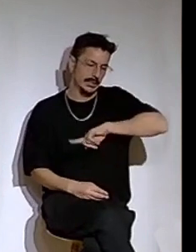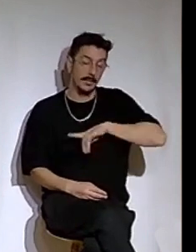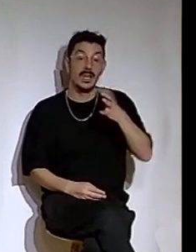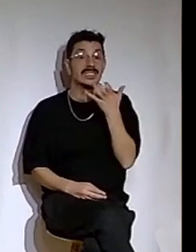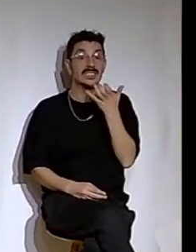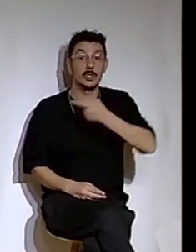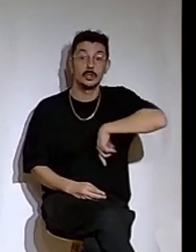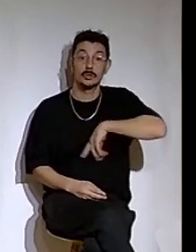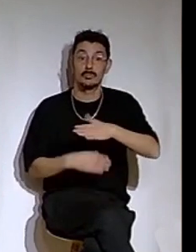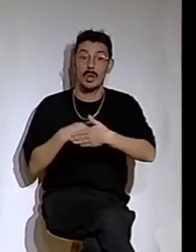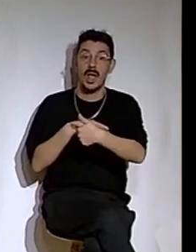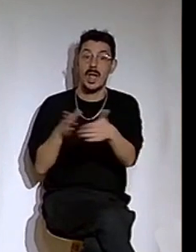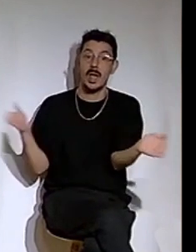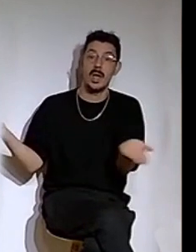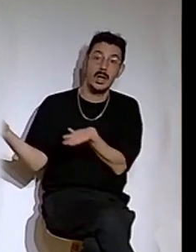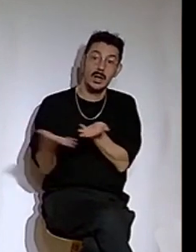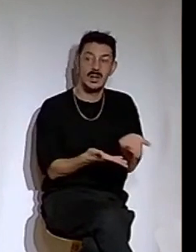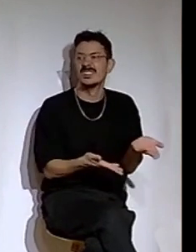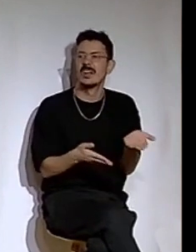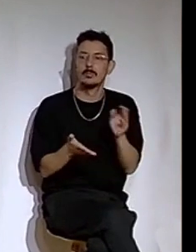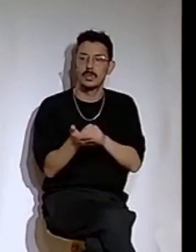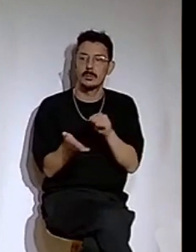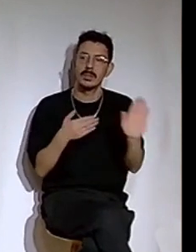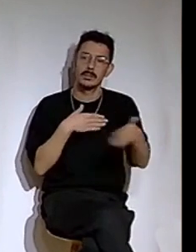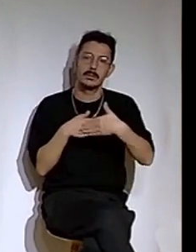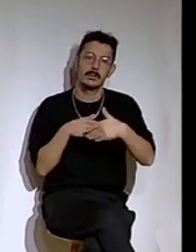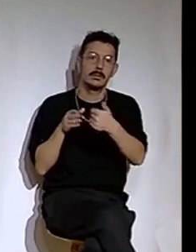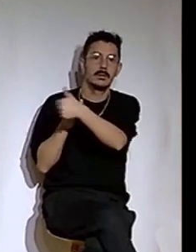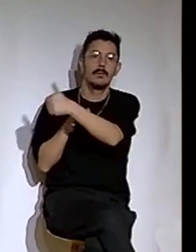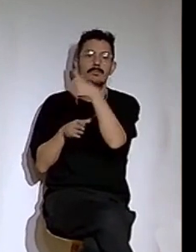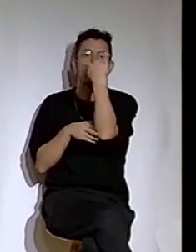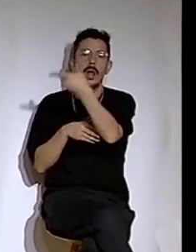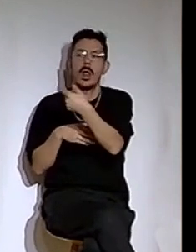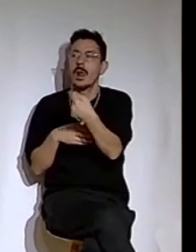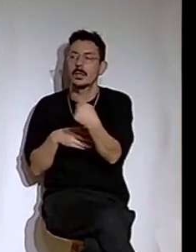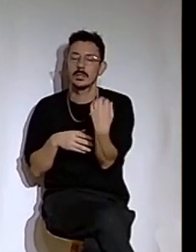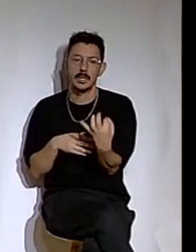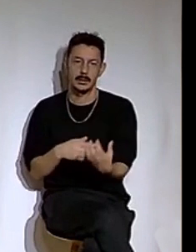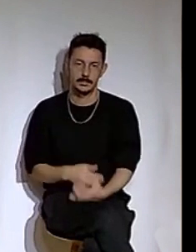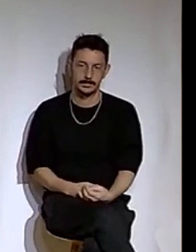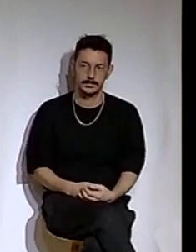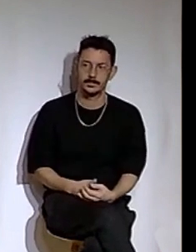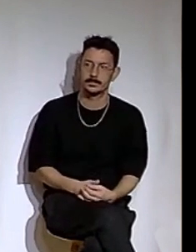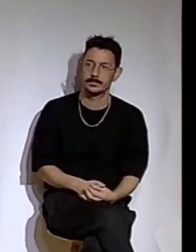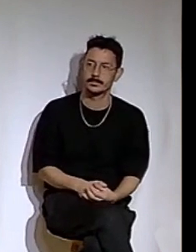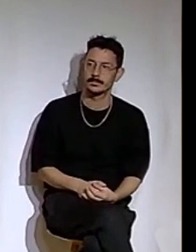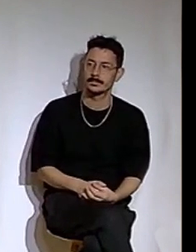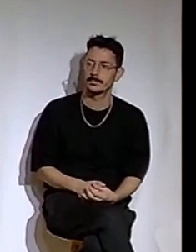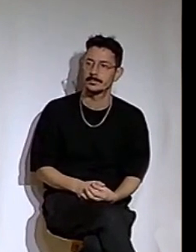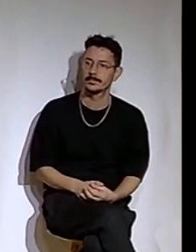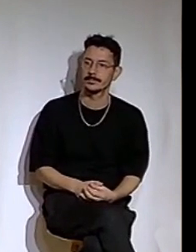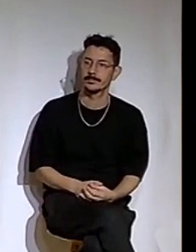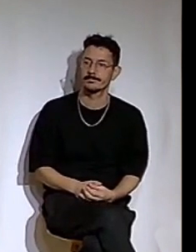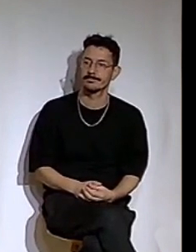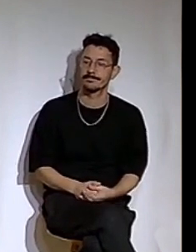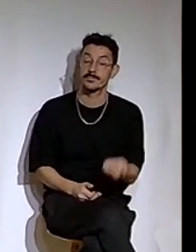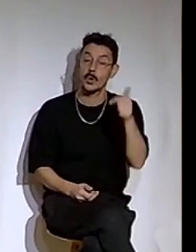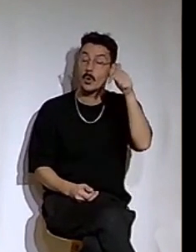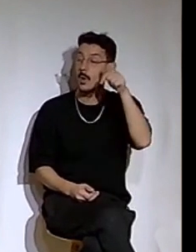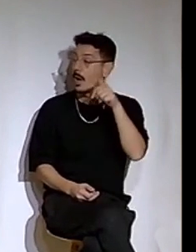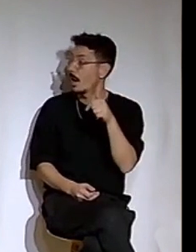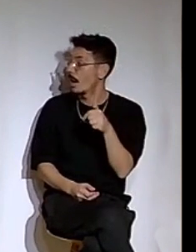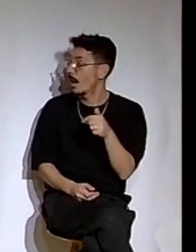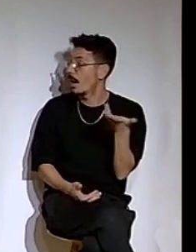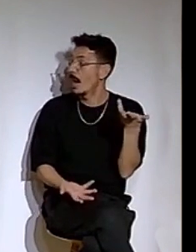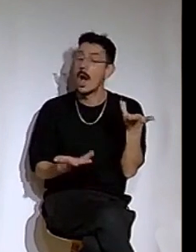os presentamos a las personas que están aquí con nosotros en el escenario en la en la expan participado